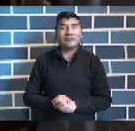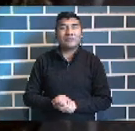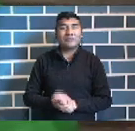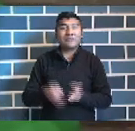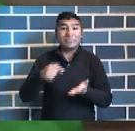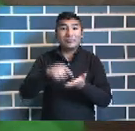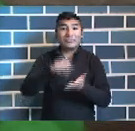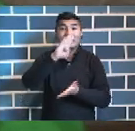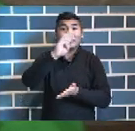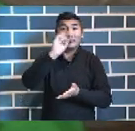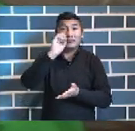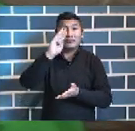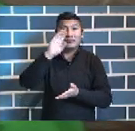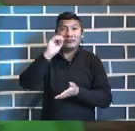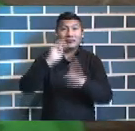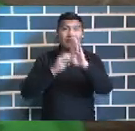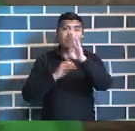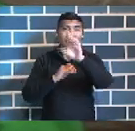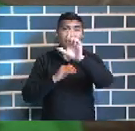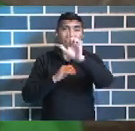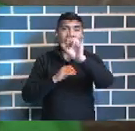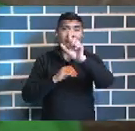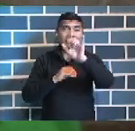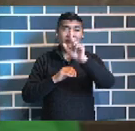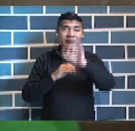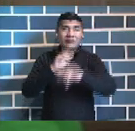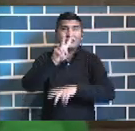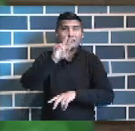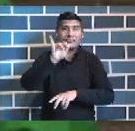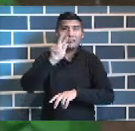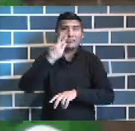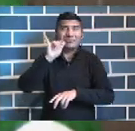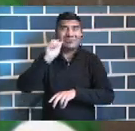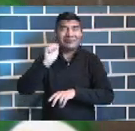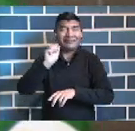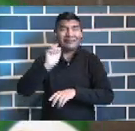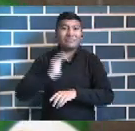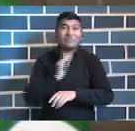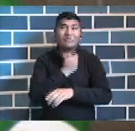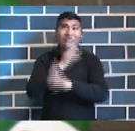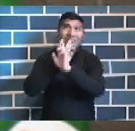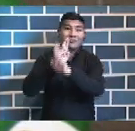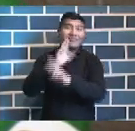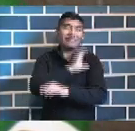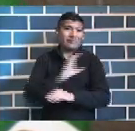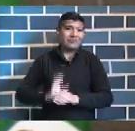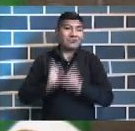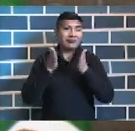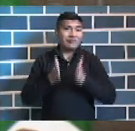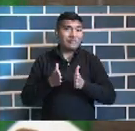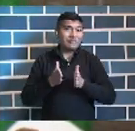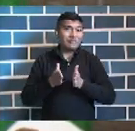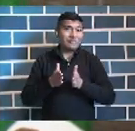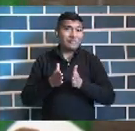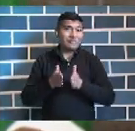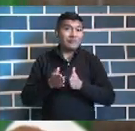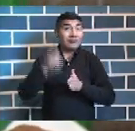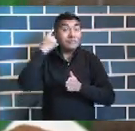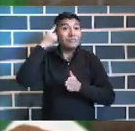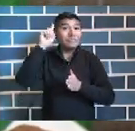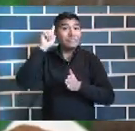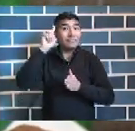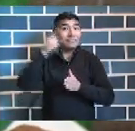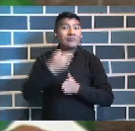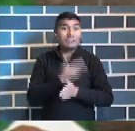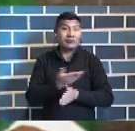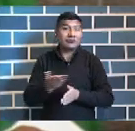Este bo, bo, bo, li, li, li, via, via, via, va a ser nuestra respuesta cristiana a lo que